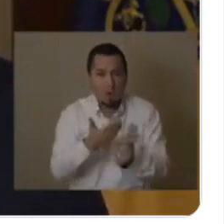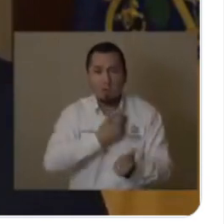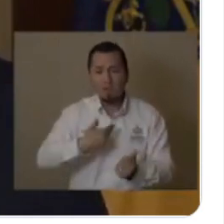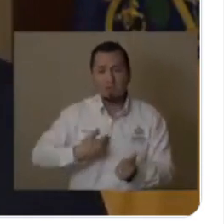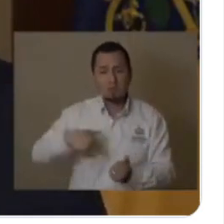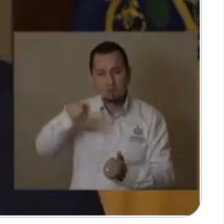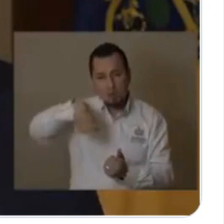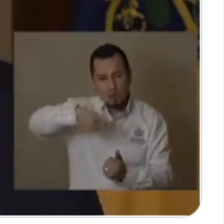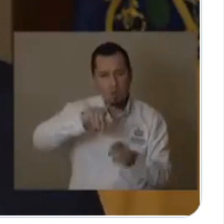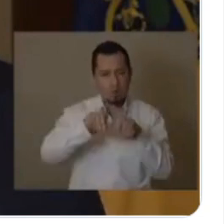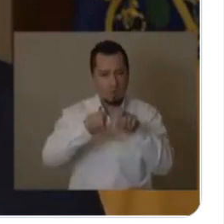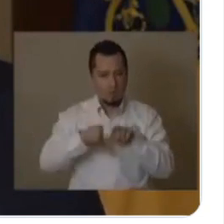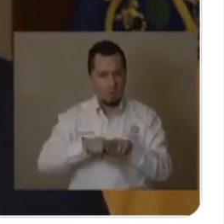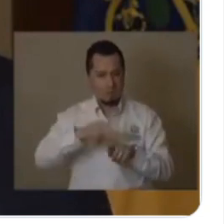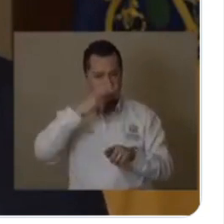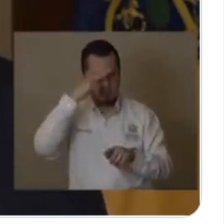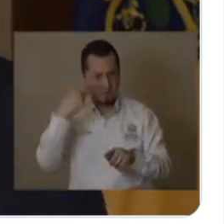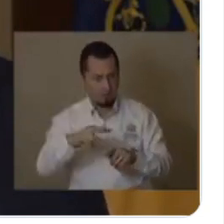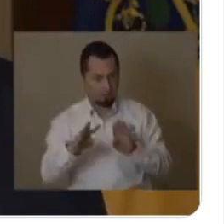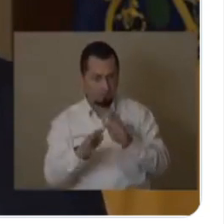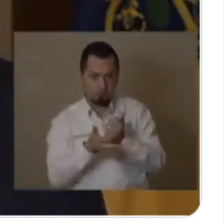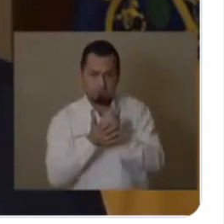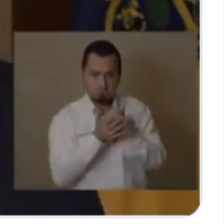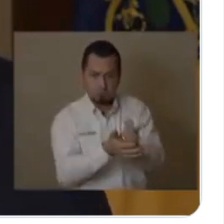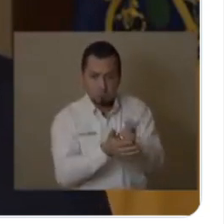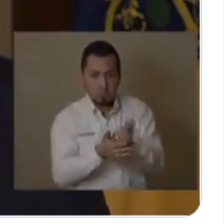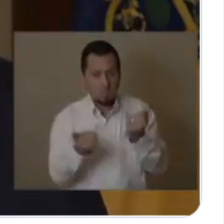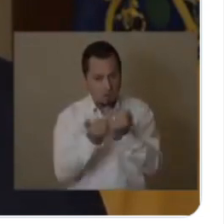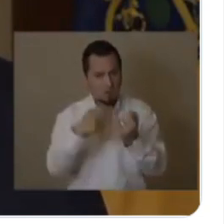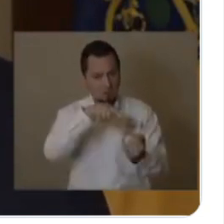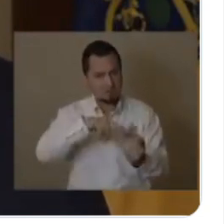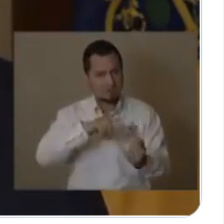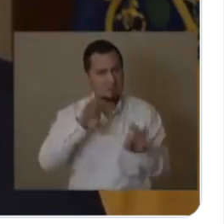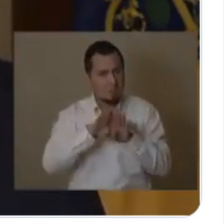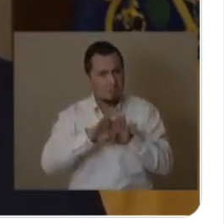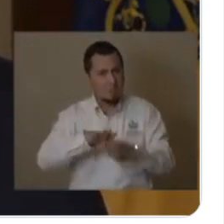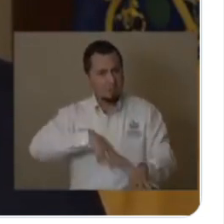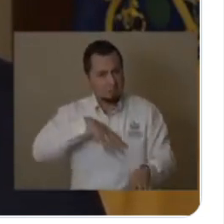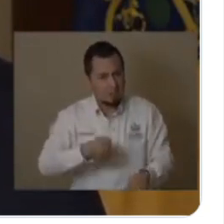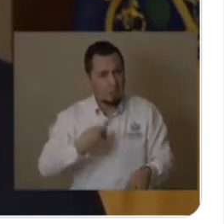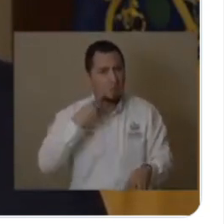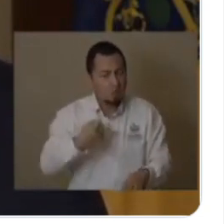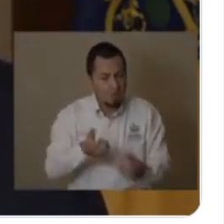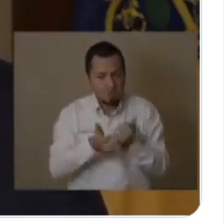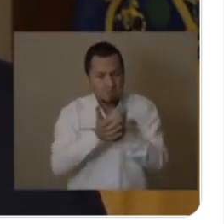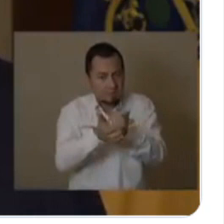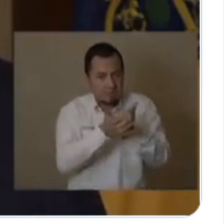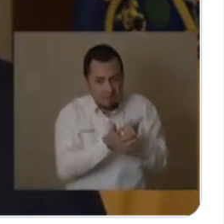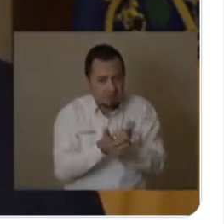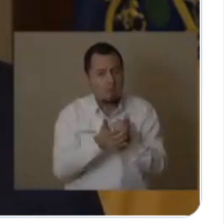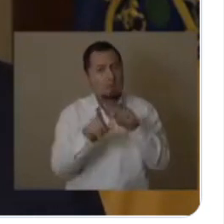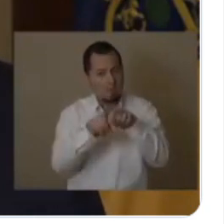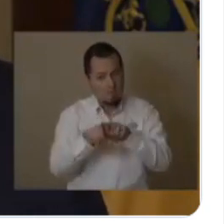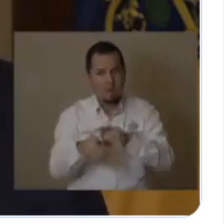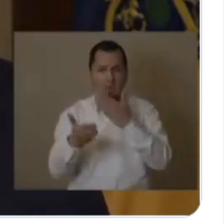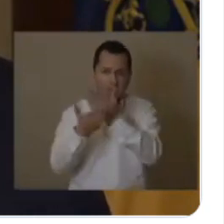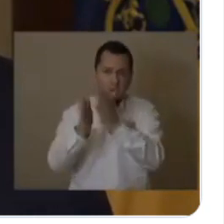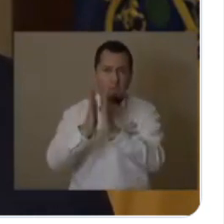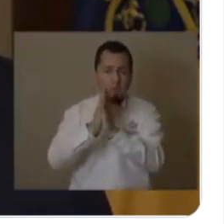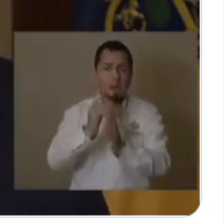pacto para la reactivación económica de México, pero de nada serviría hacerlo sin la conducción de esta agenda por parte del presidente de todos los